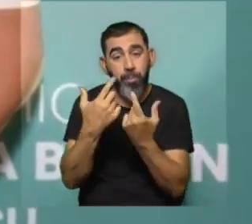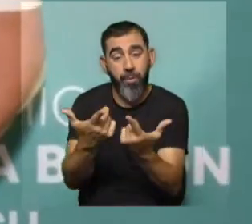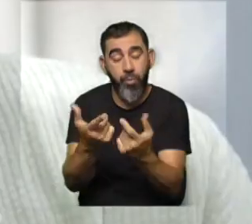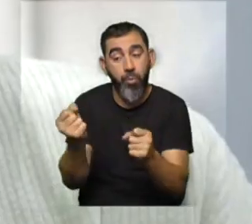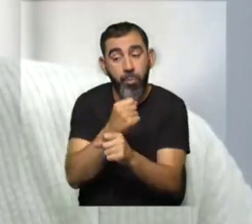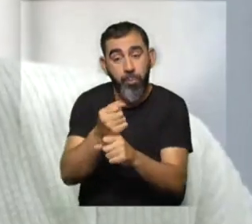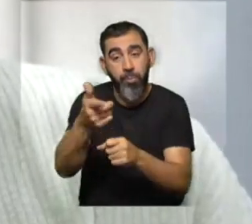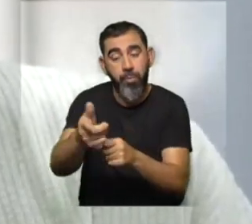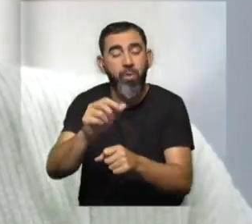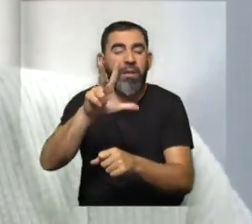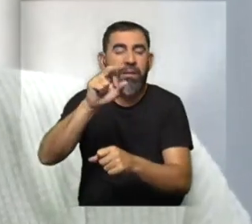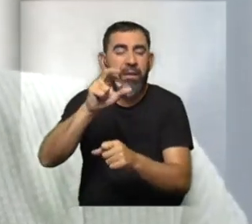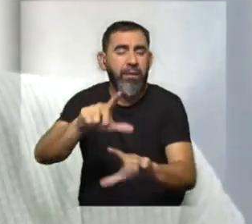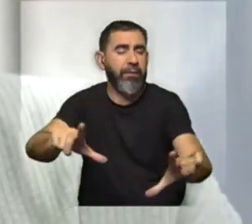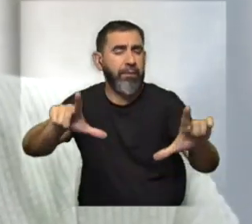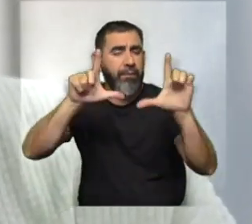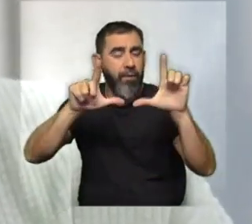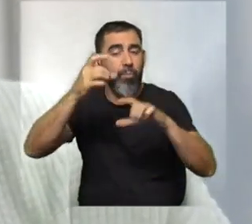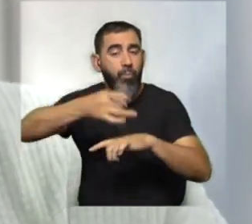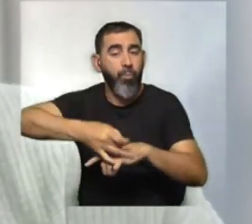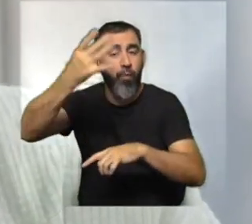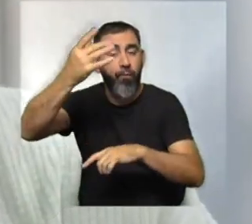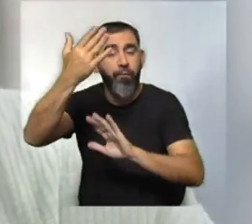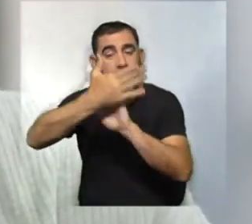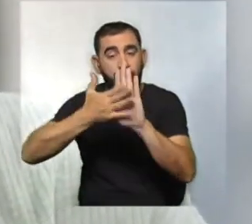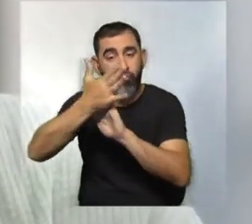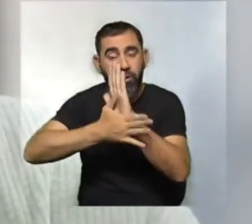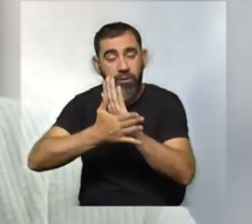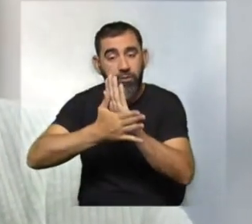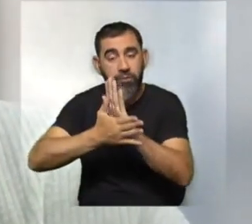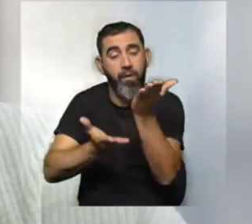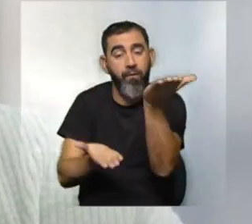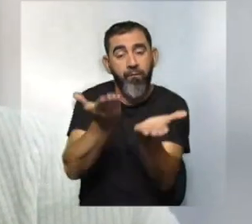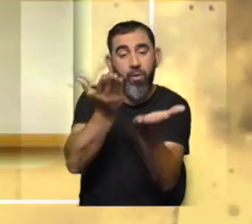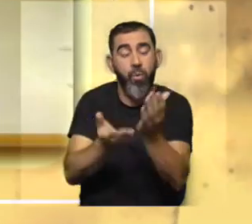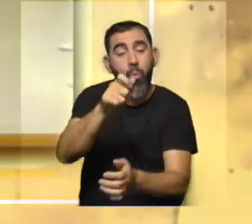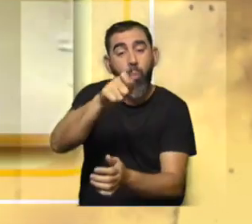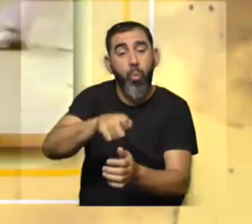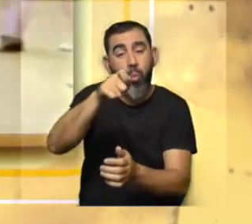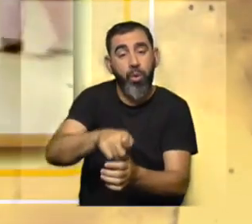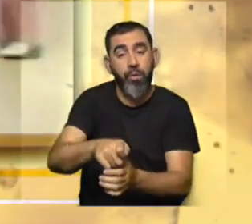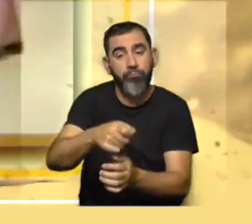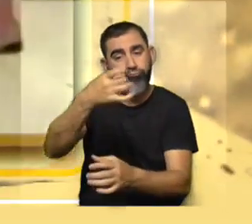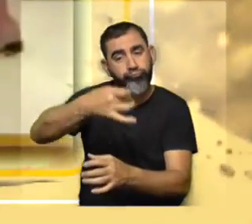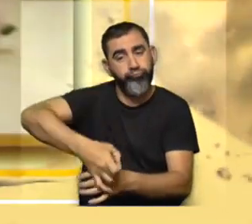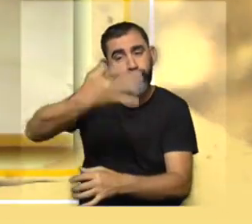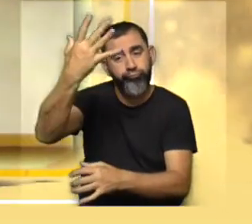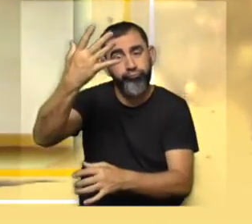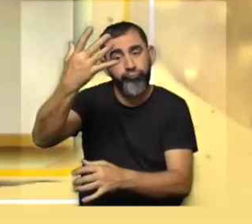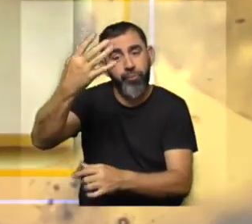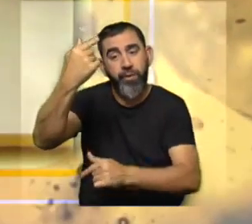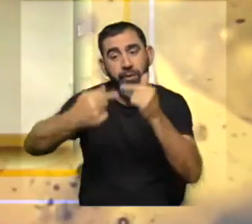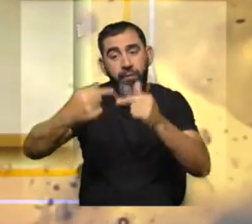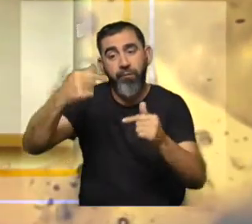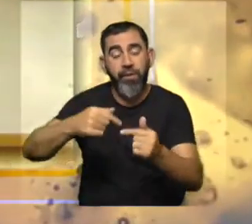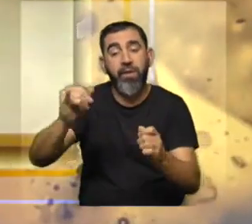premio recibió unas 30 postulaciones de profesionales de todo el país que fueron evaluadas por un jurado integrado por expertos de